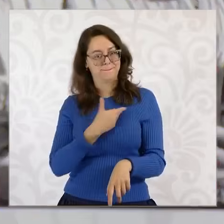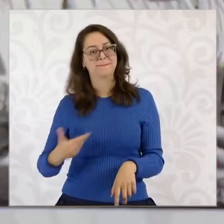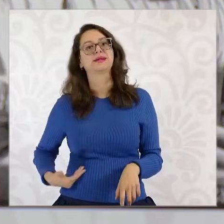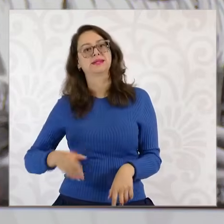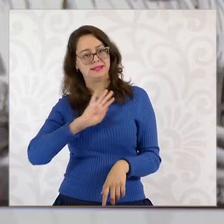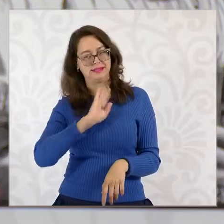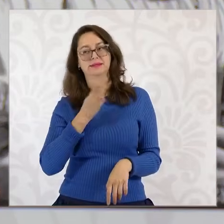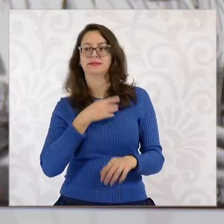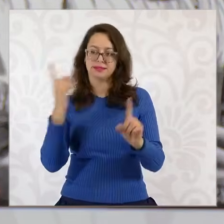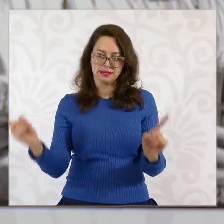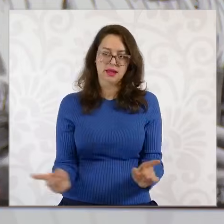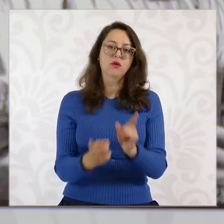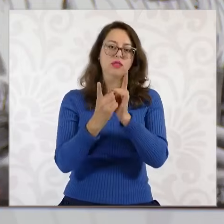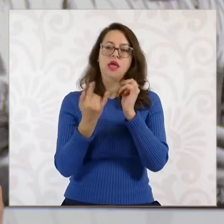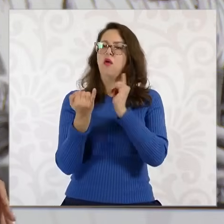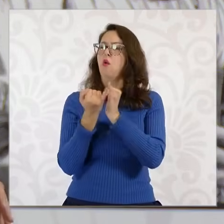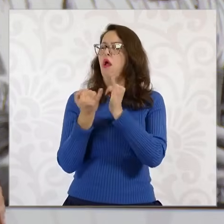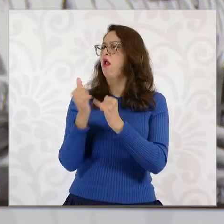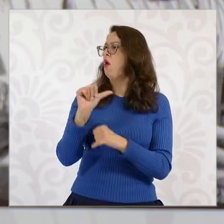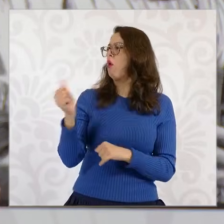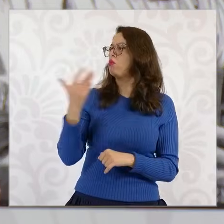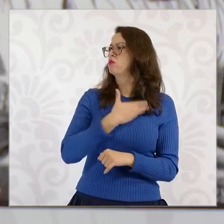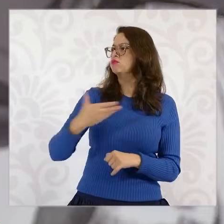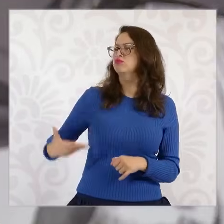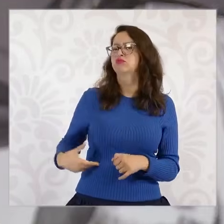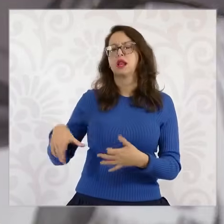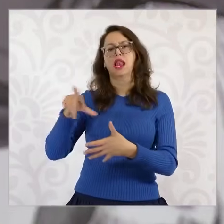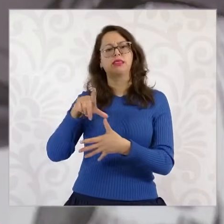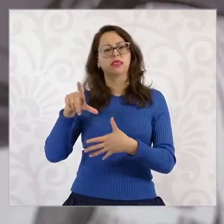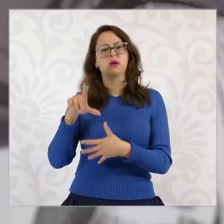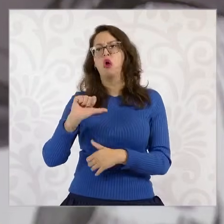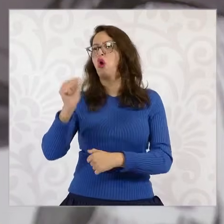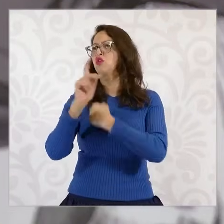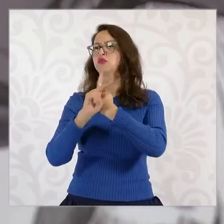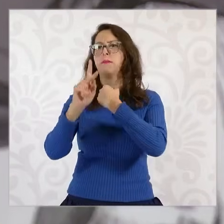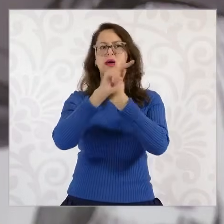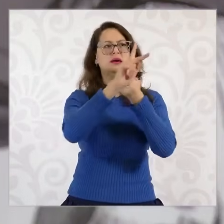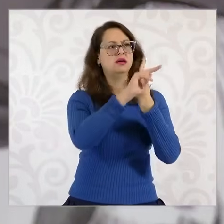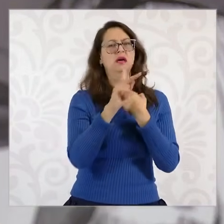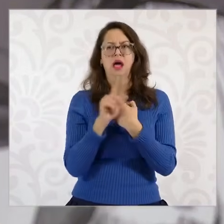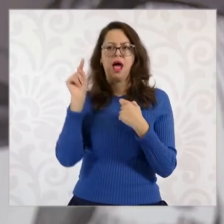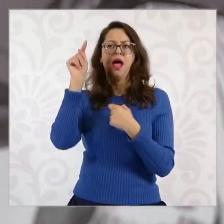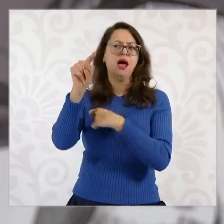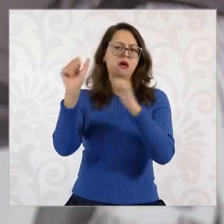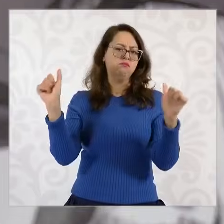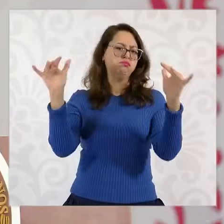de América Latina y otros representantes de otras naciones.